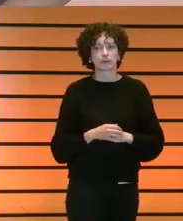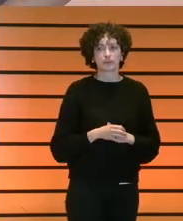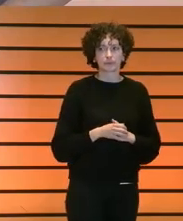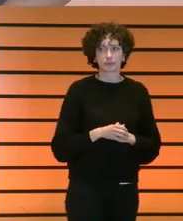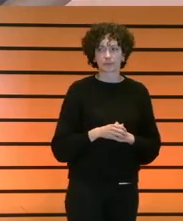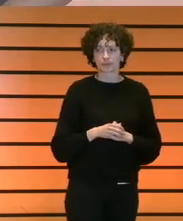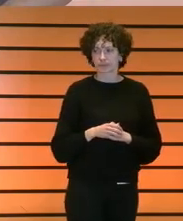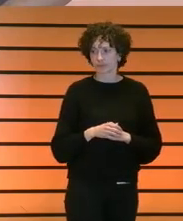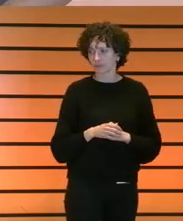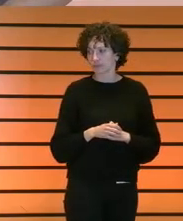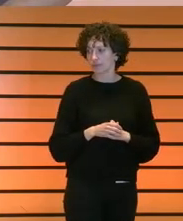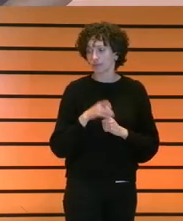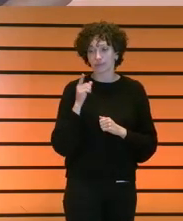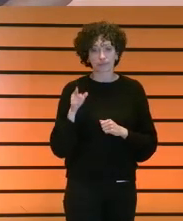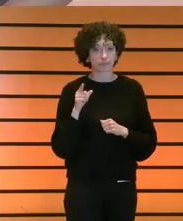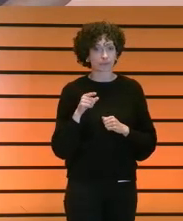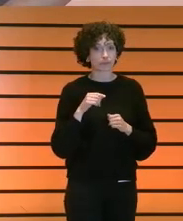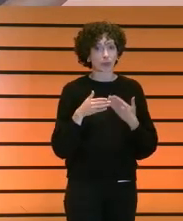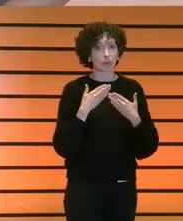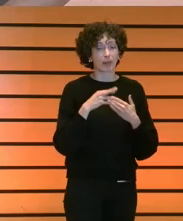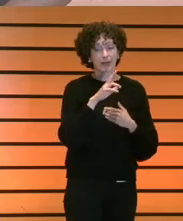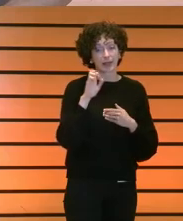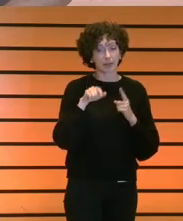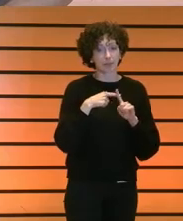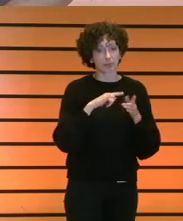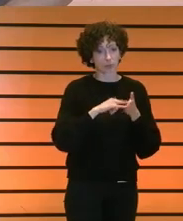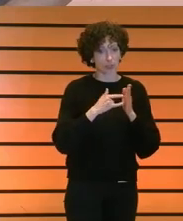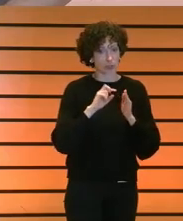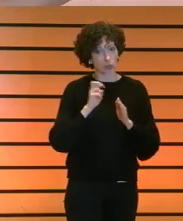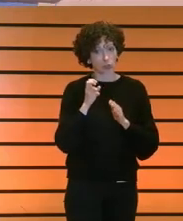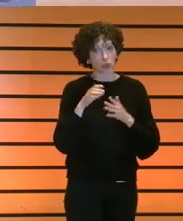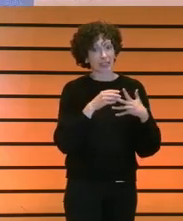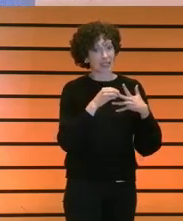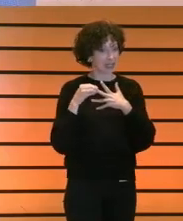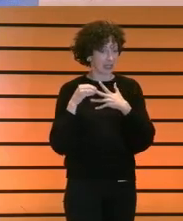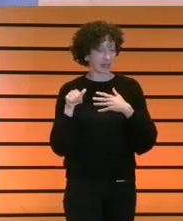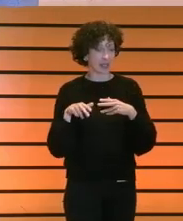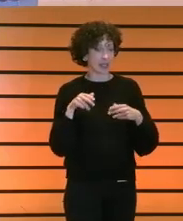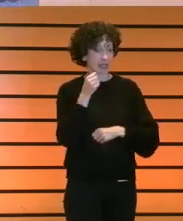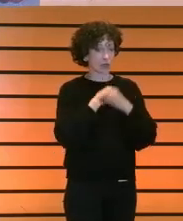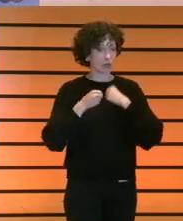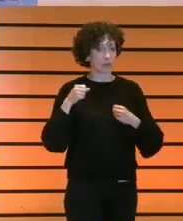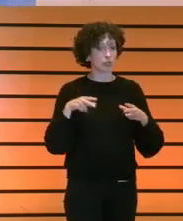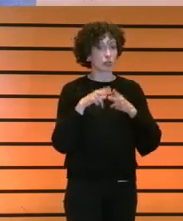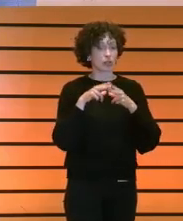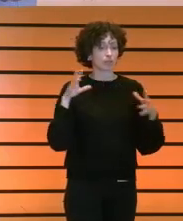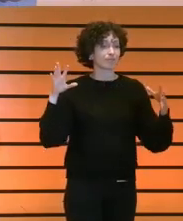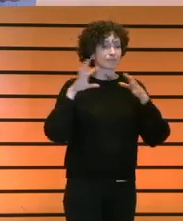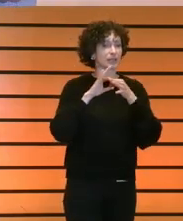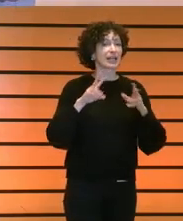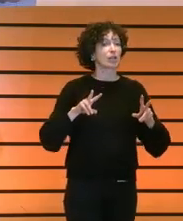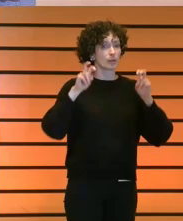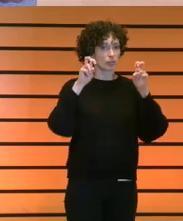Moda Re y otros proyectos referentes en la economía social se basan en la innovación, en hacer las cosas de otra